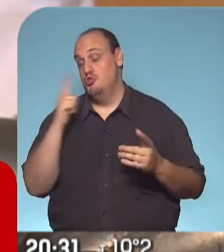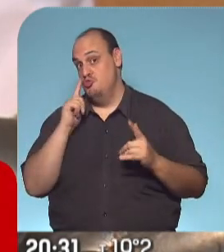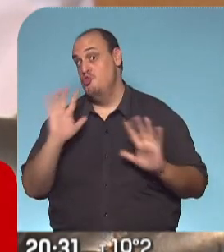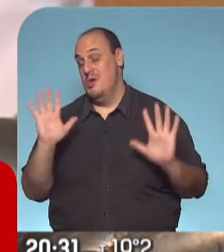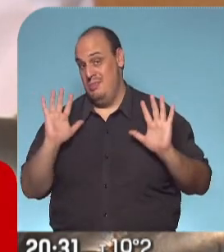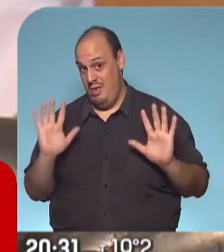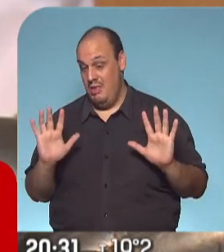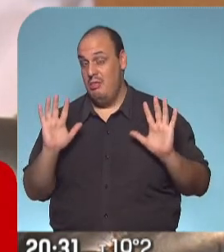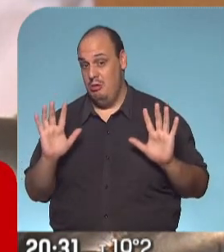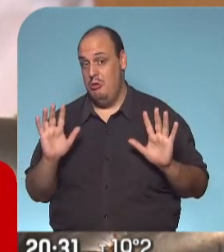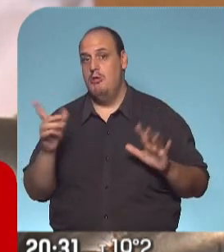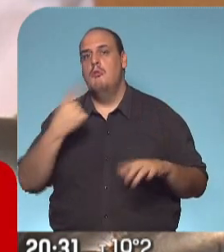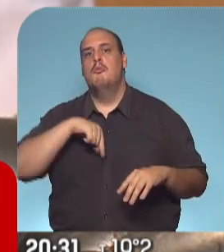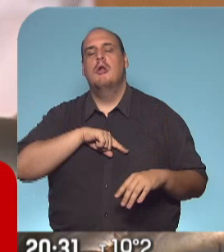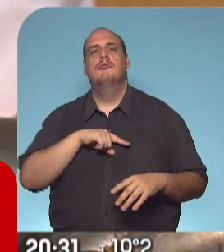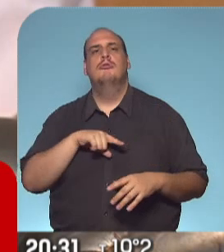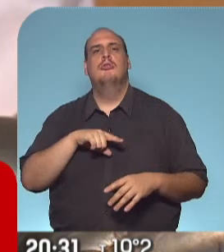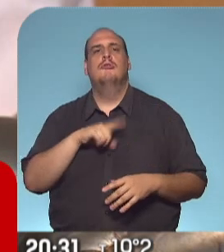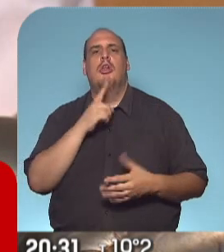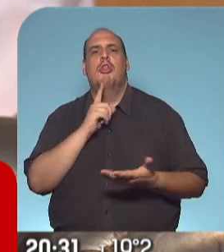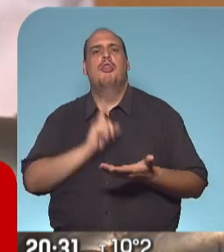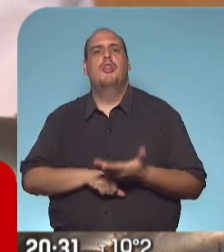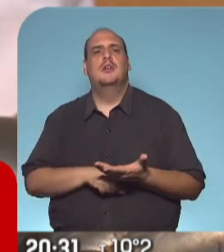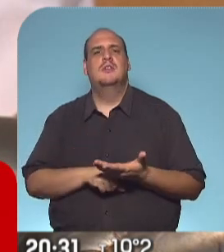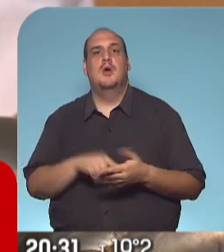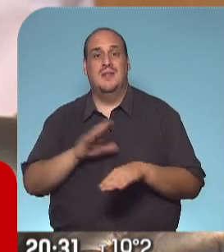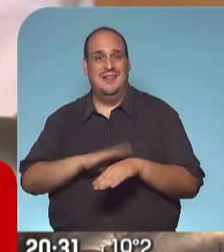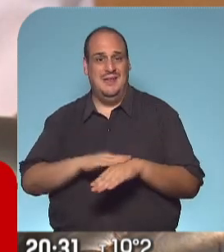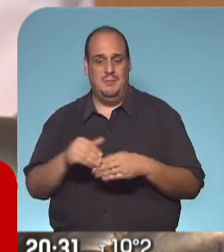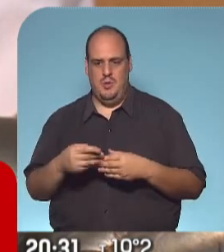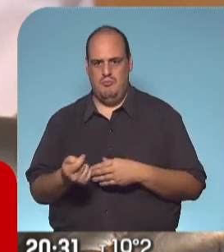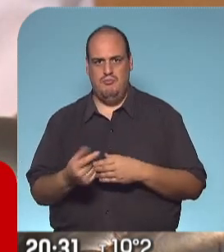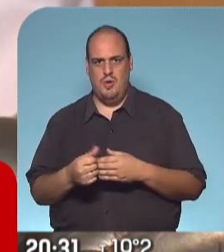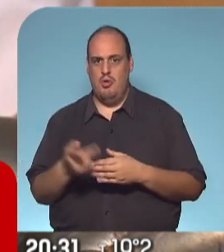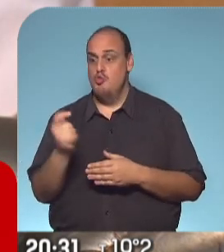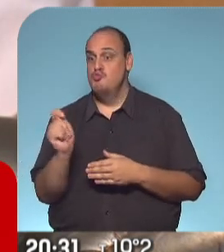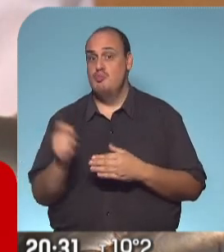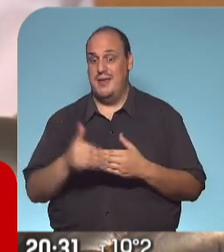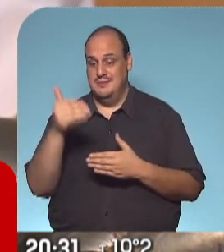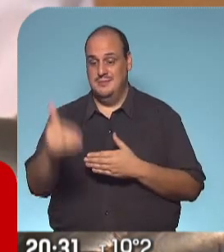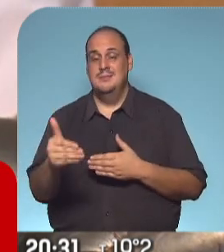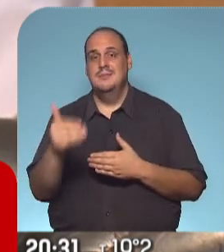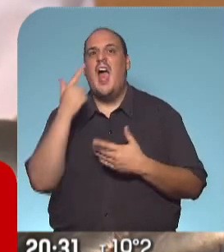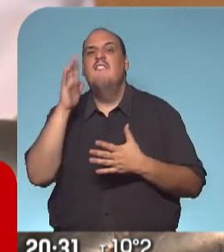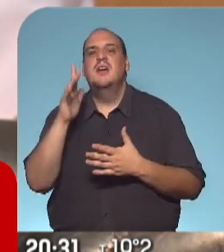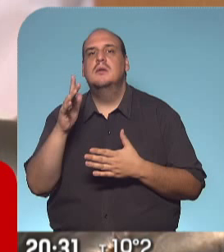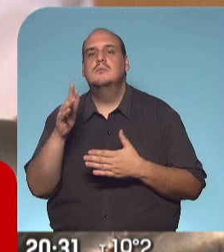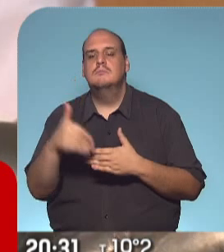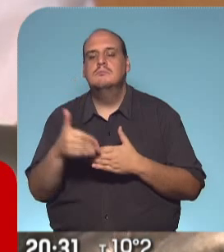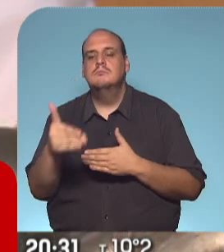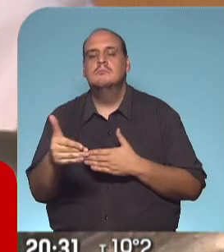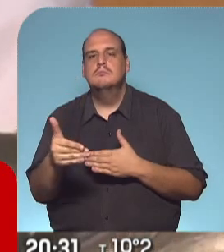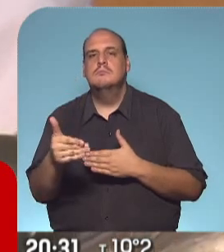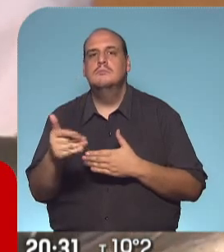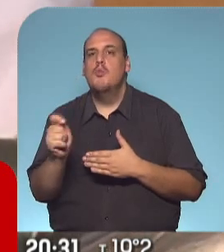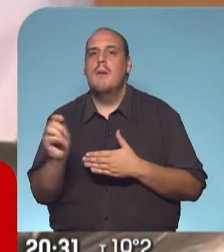nosotros estamos haciendo es tomando decisiones que son de corto tiempo, medidas por un mes, y luego vamos viendo cómo reacciona y se vuelven a tomar medidas